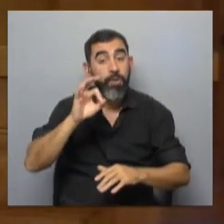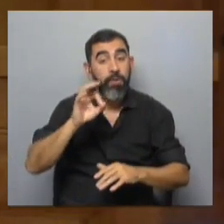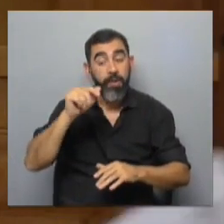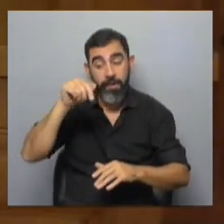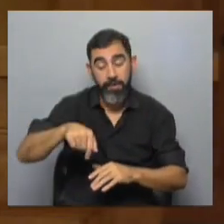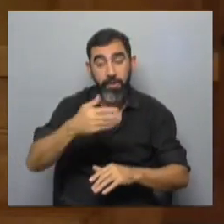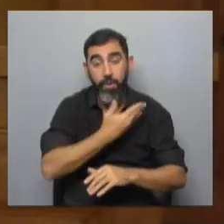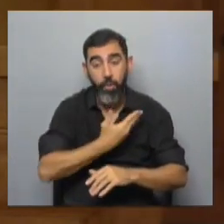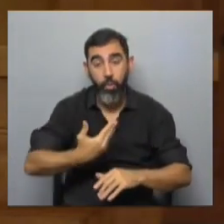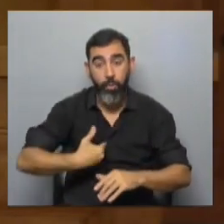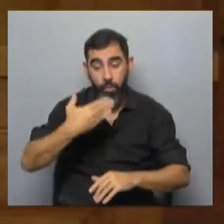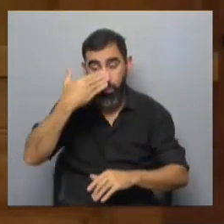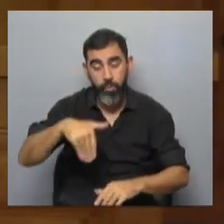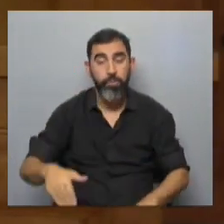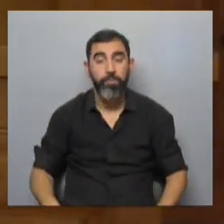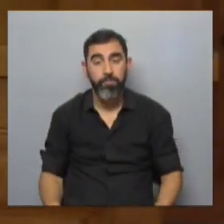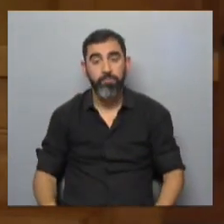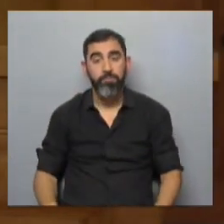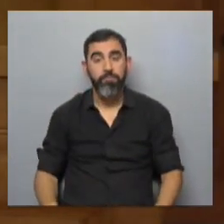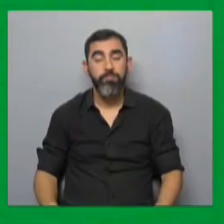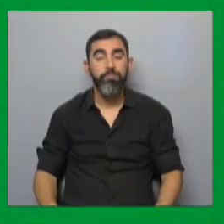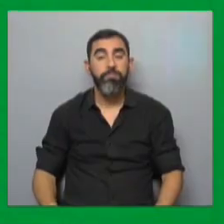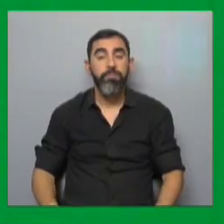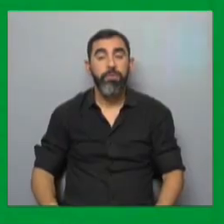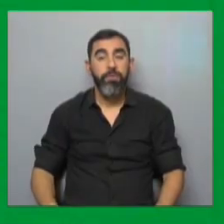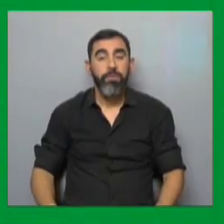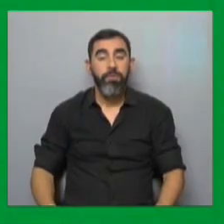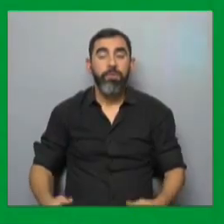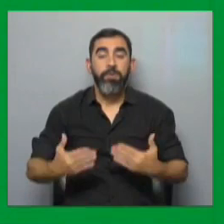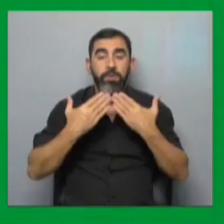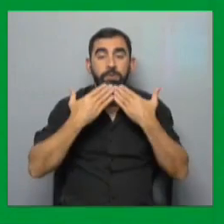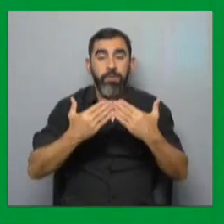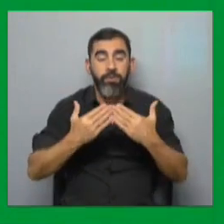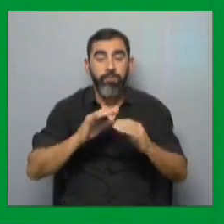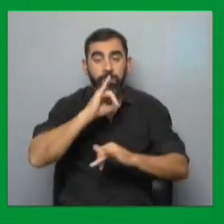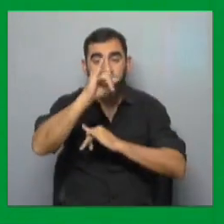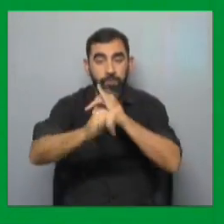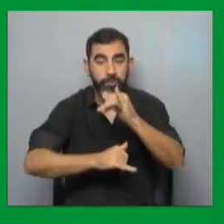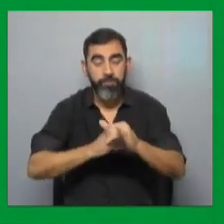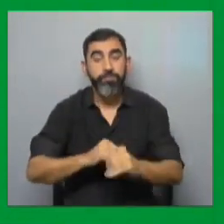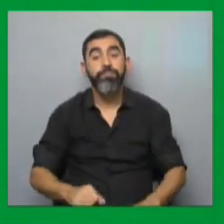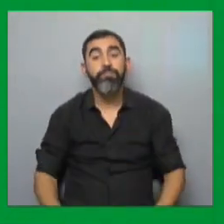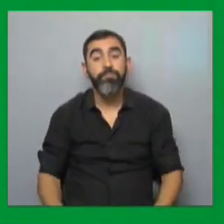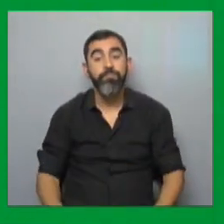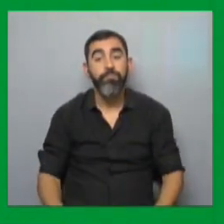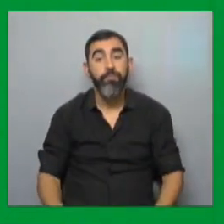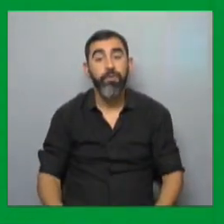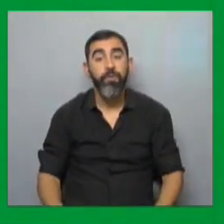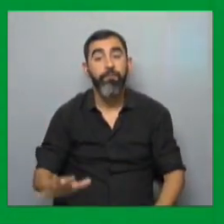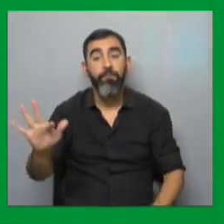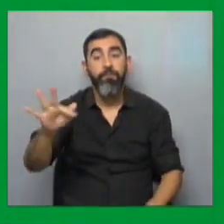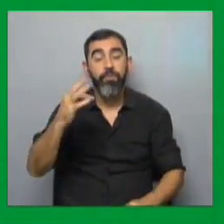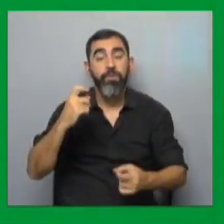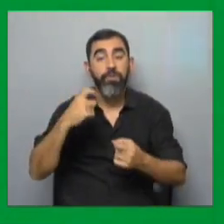de este último periodo. Muy bien, muchas gracias Luca por toda la información. Entre tanto les contamos que la Confederación